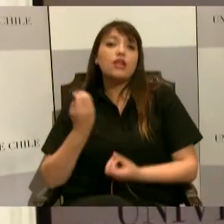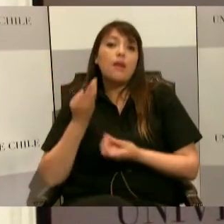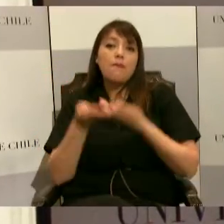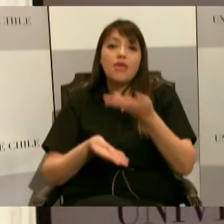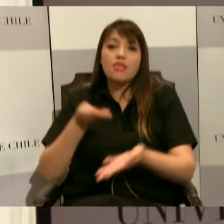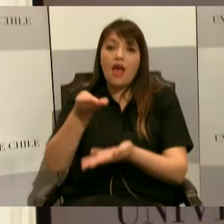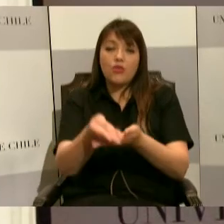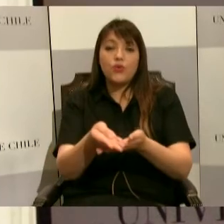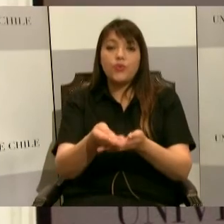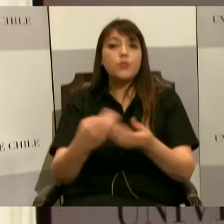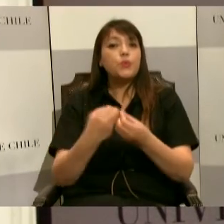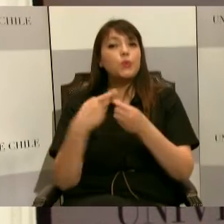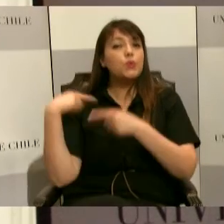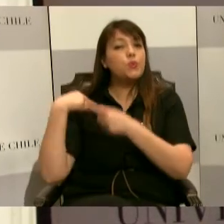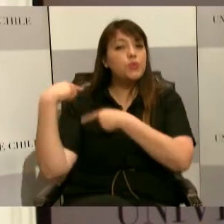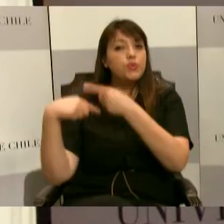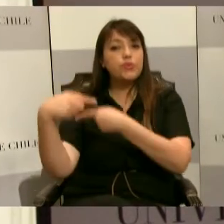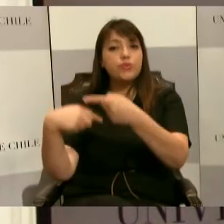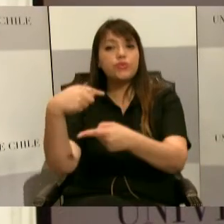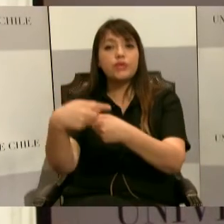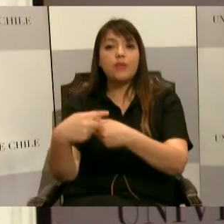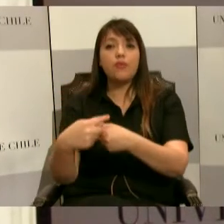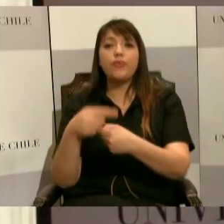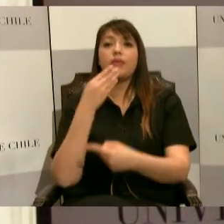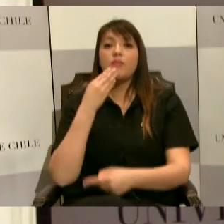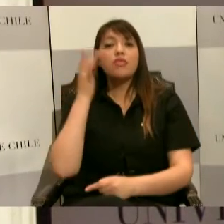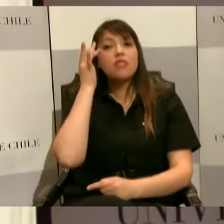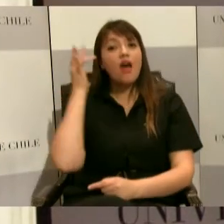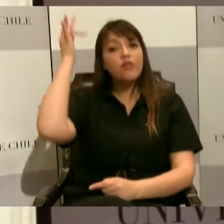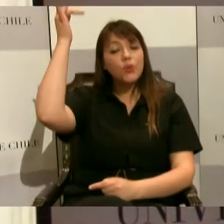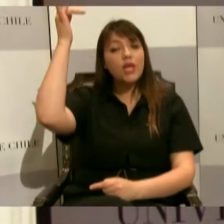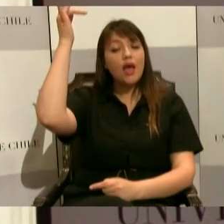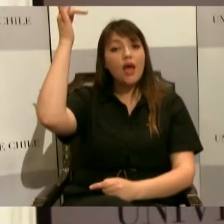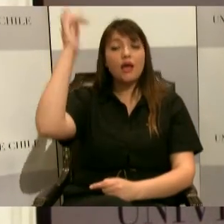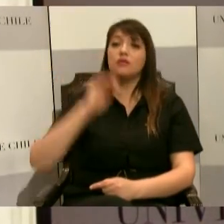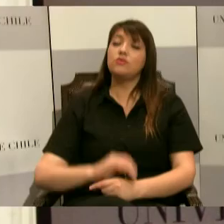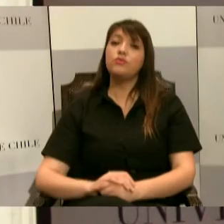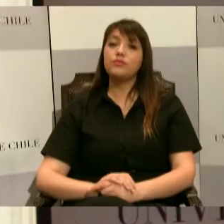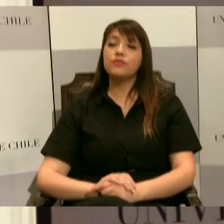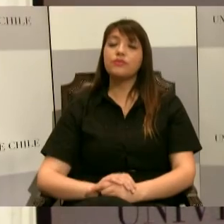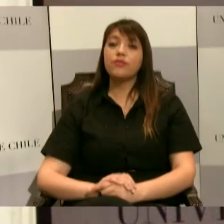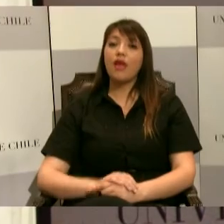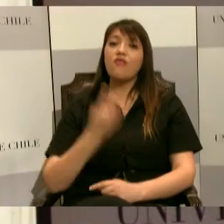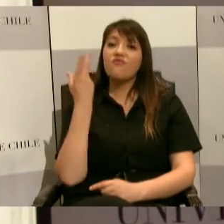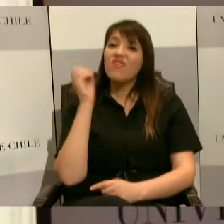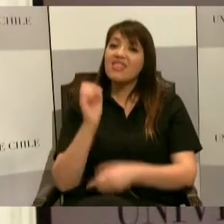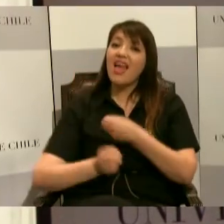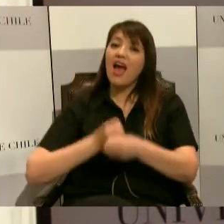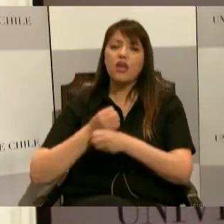Tras mucho tiempo, contradiciendo la sabiduría tanguera, 20 años es